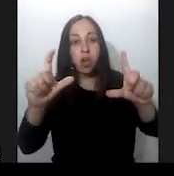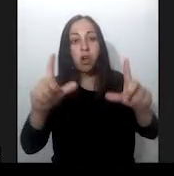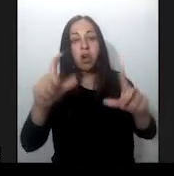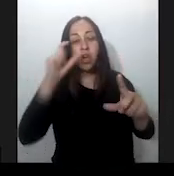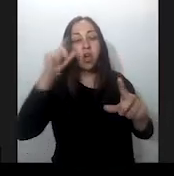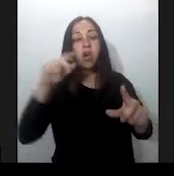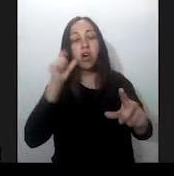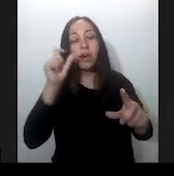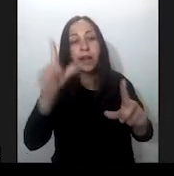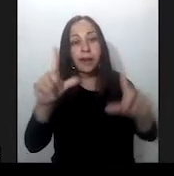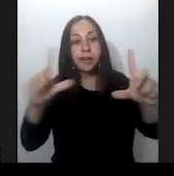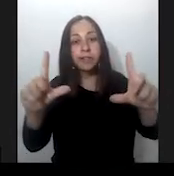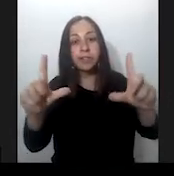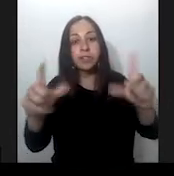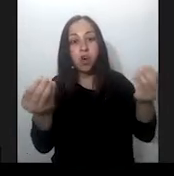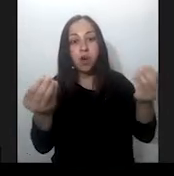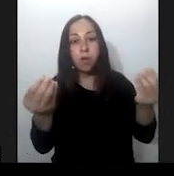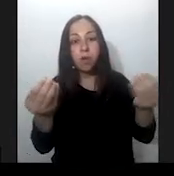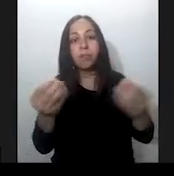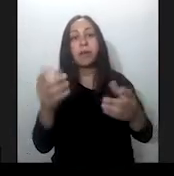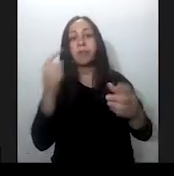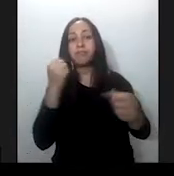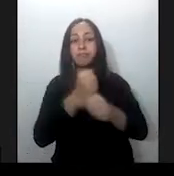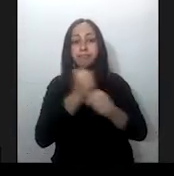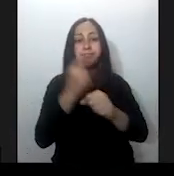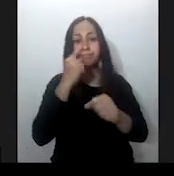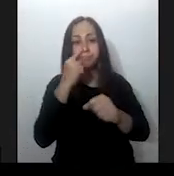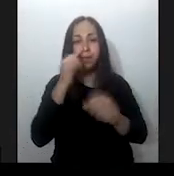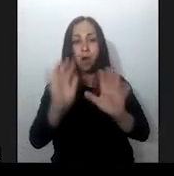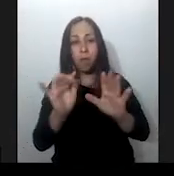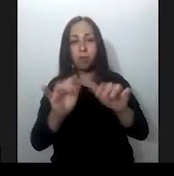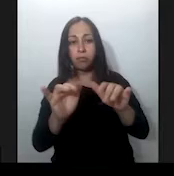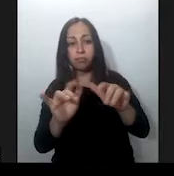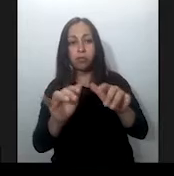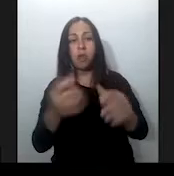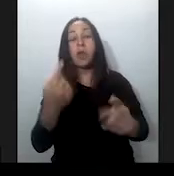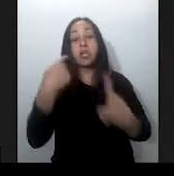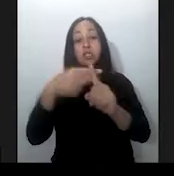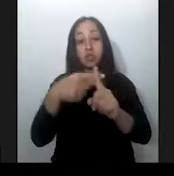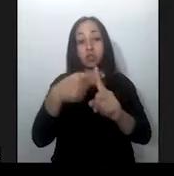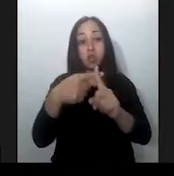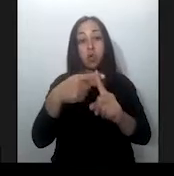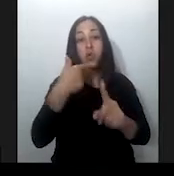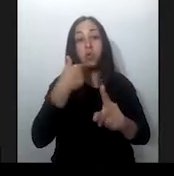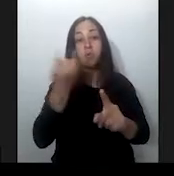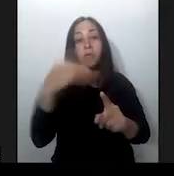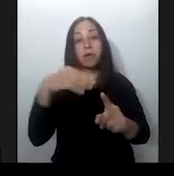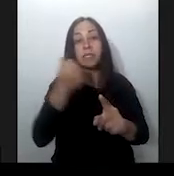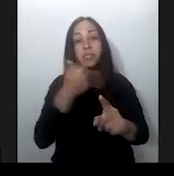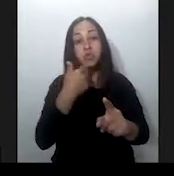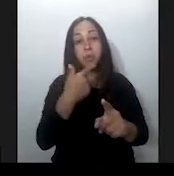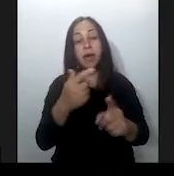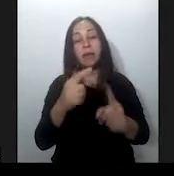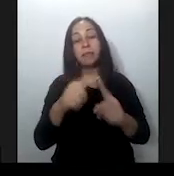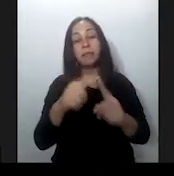poco más cómodos, ¿bien? También algunas funciones adicionales como el suma, bien, la típica, ¿no? Para poder sumar toda